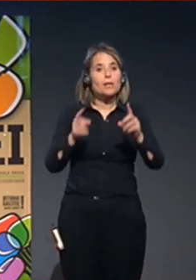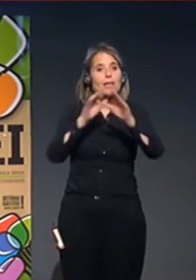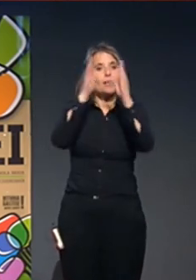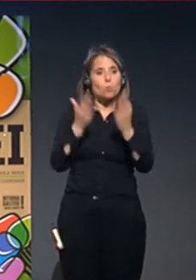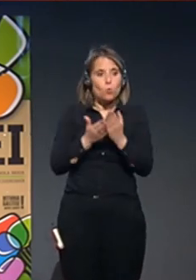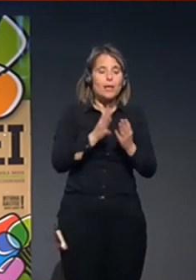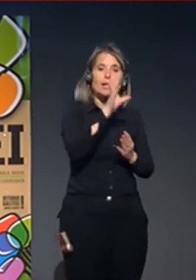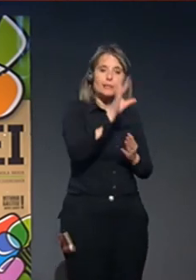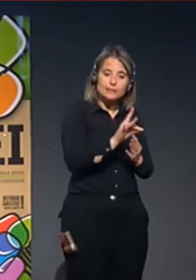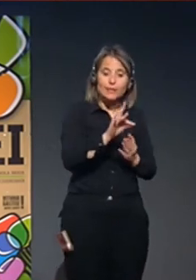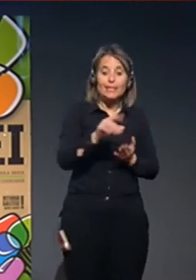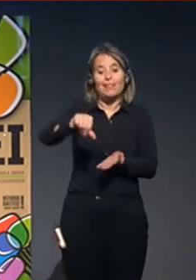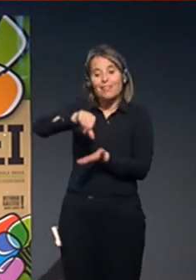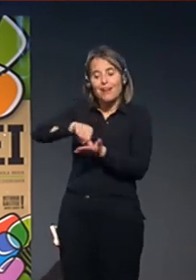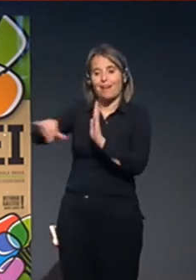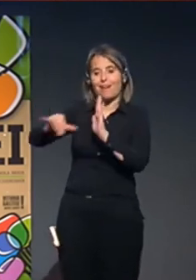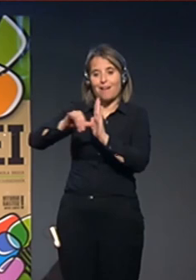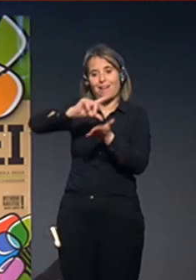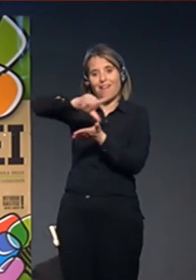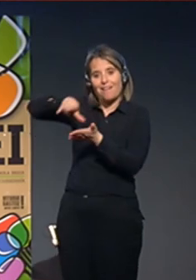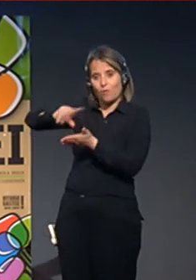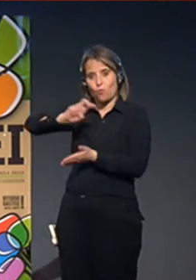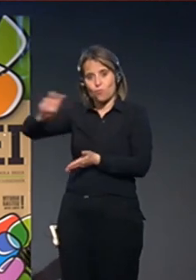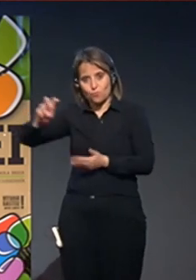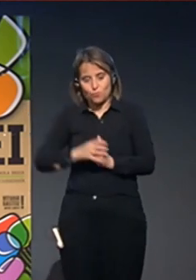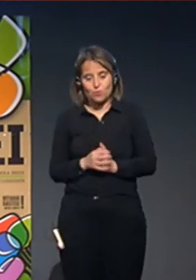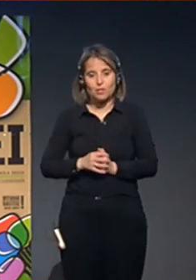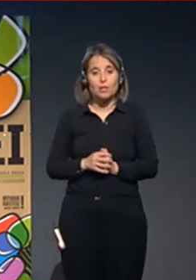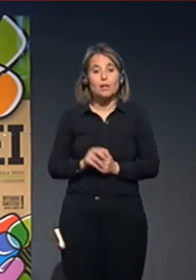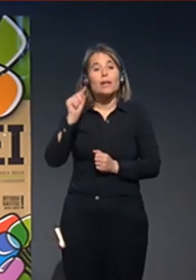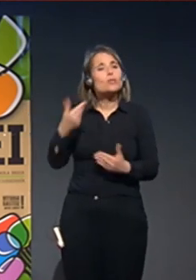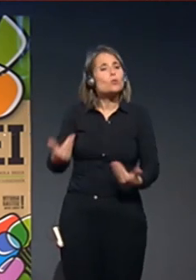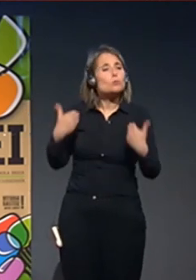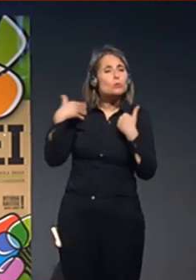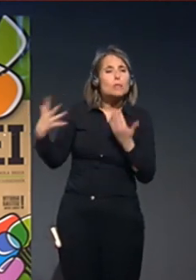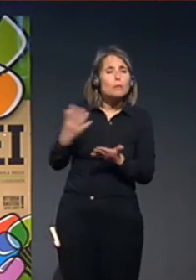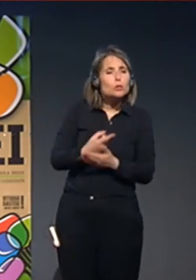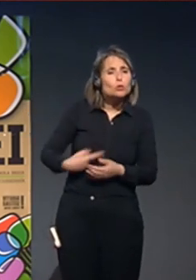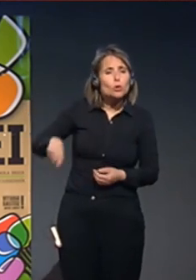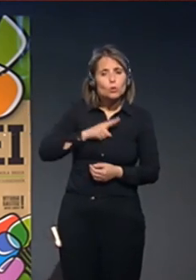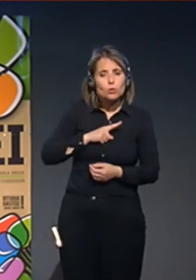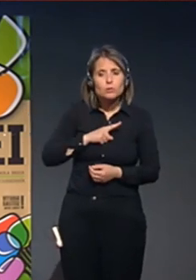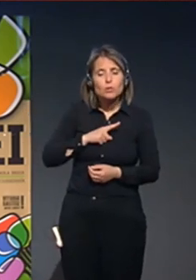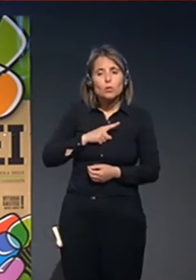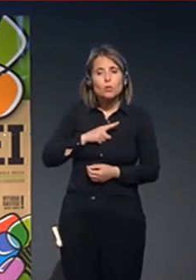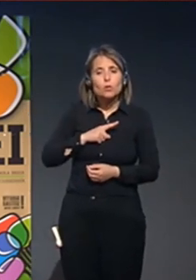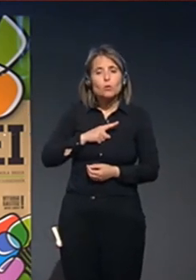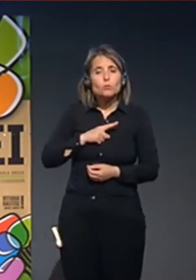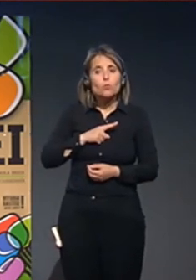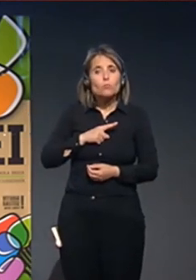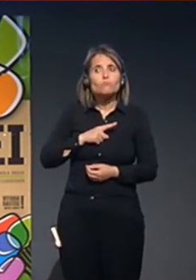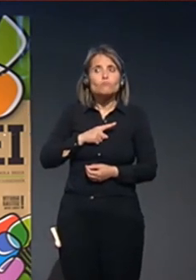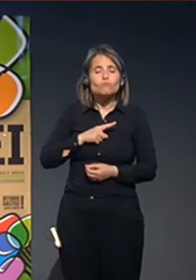temas localización para otros ahora todo eso depende de nosotros en última instancia fijaros lo que os digo